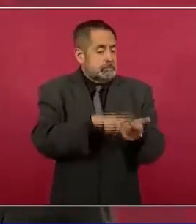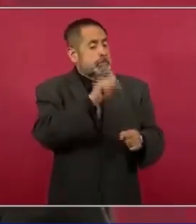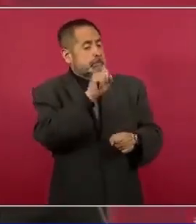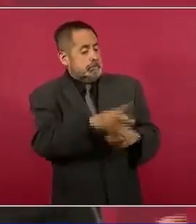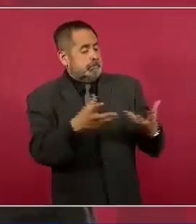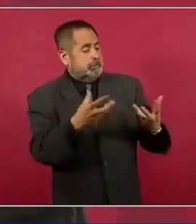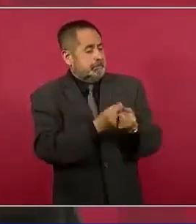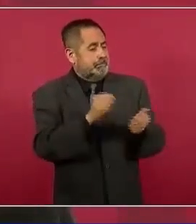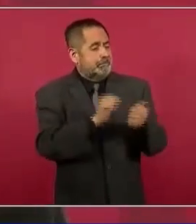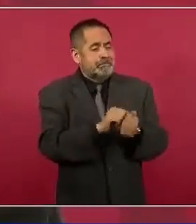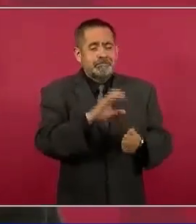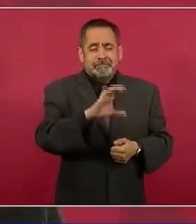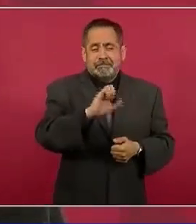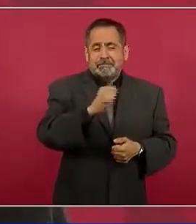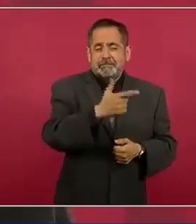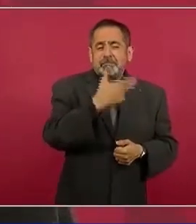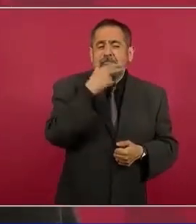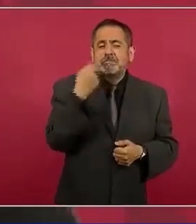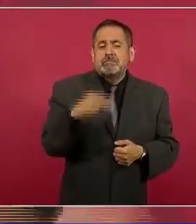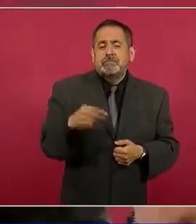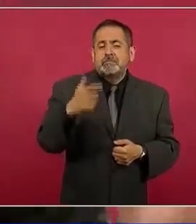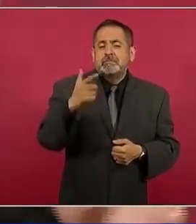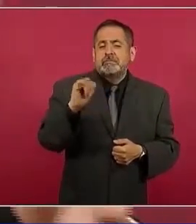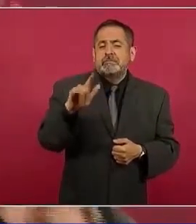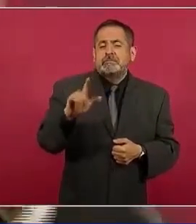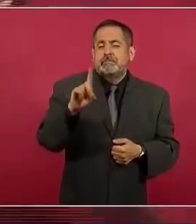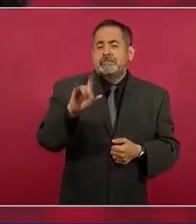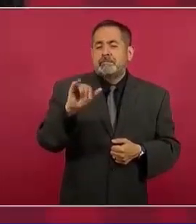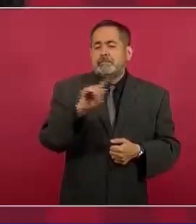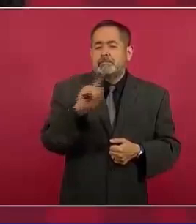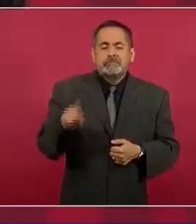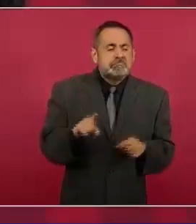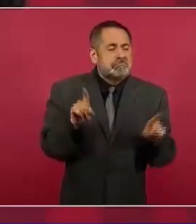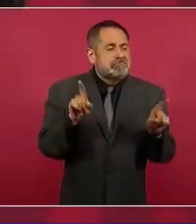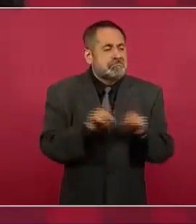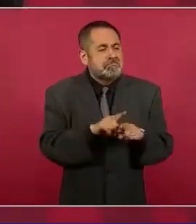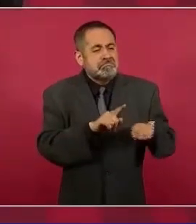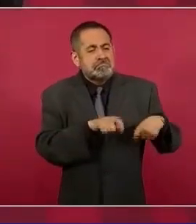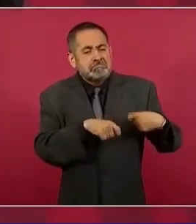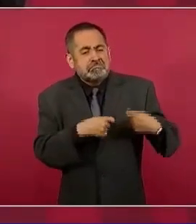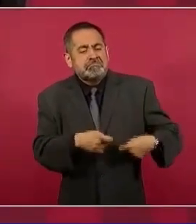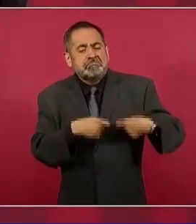Gil Díaz, y continuó lo mismo.